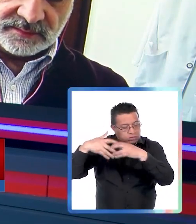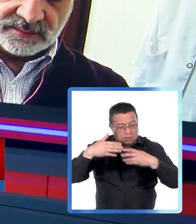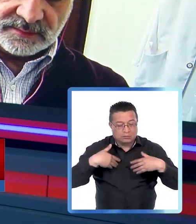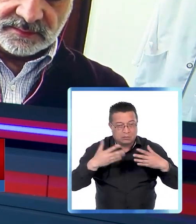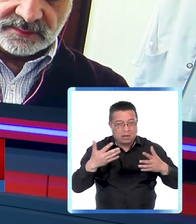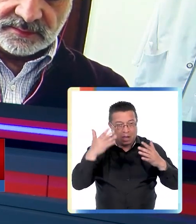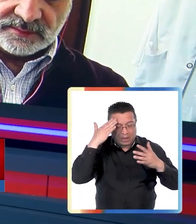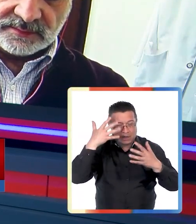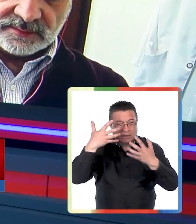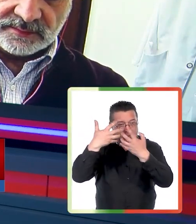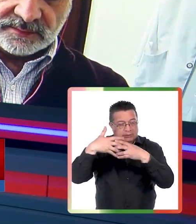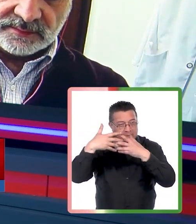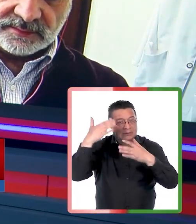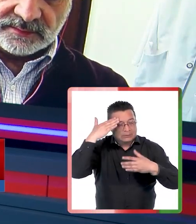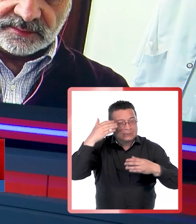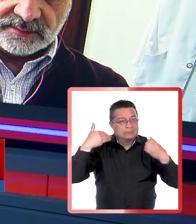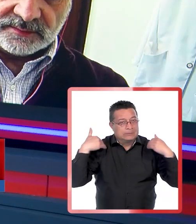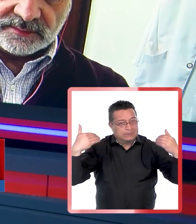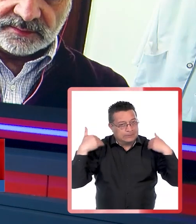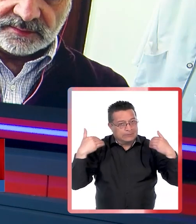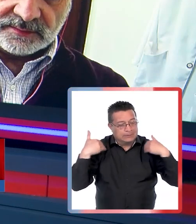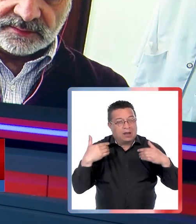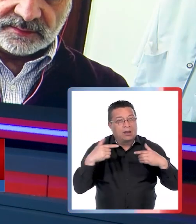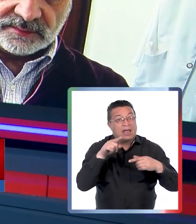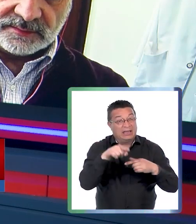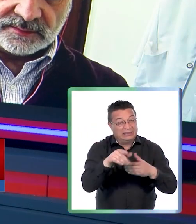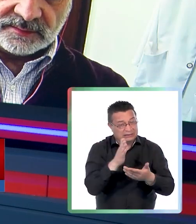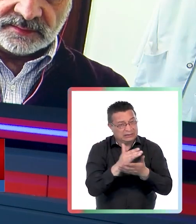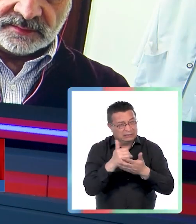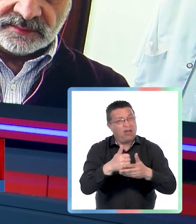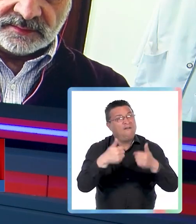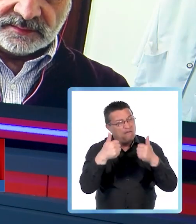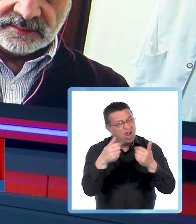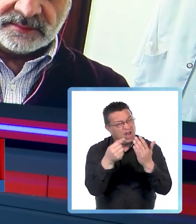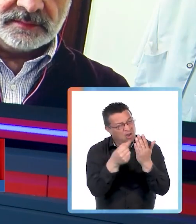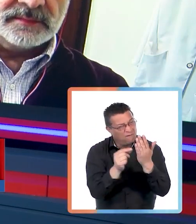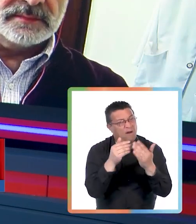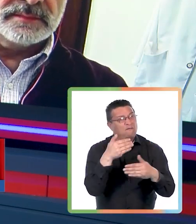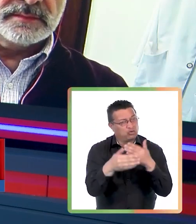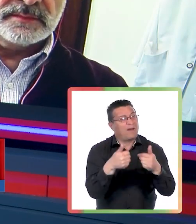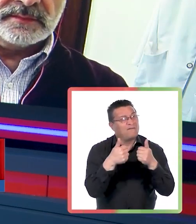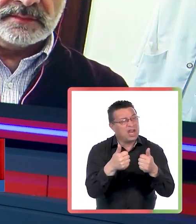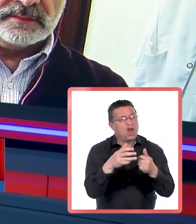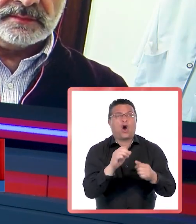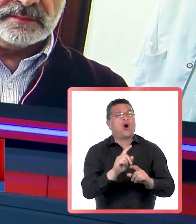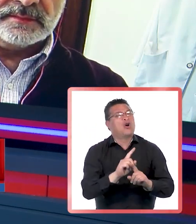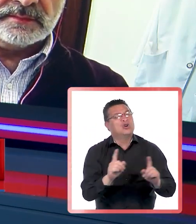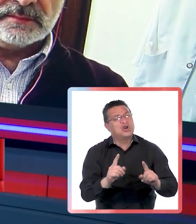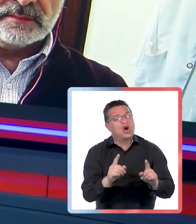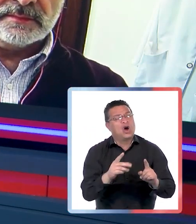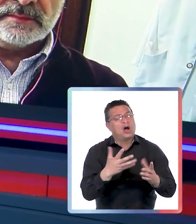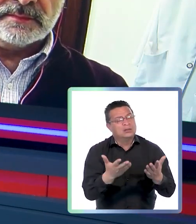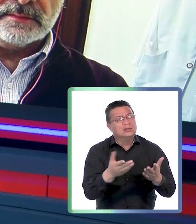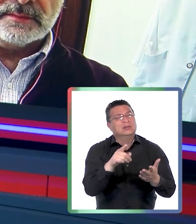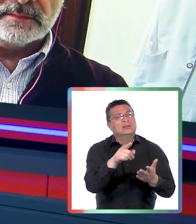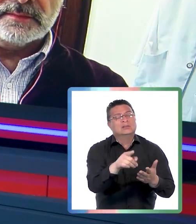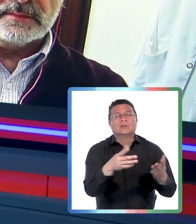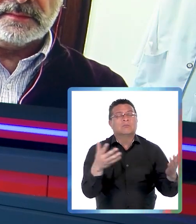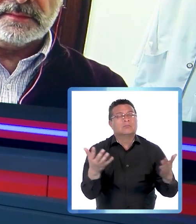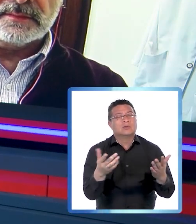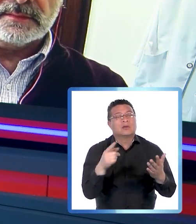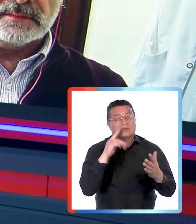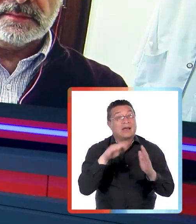fin de cuentas mantener el cerebro un poco entrenado. ¿Estas medidas son efectivas? ¿Funcionan? ¿Cómo va un poco esto en el caso